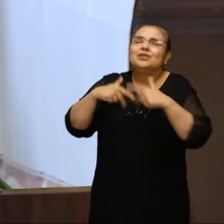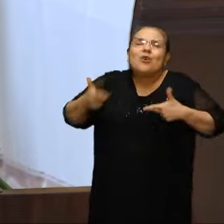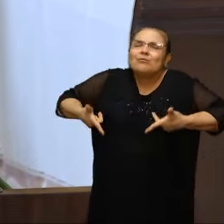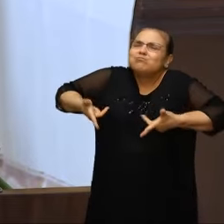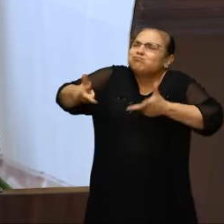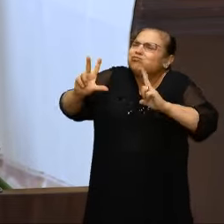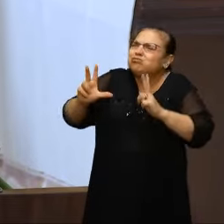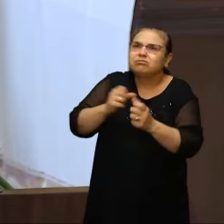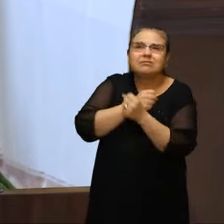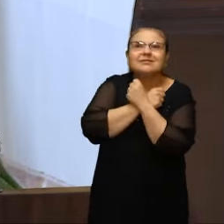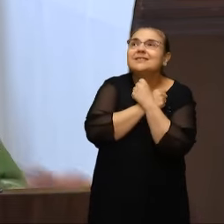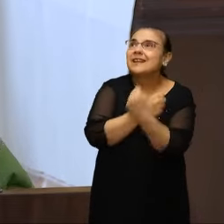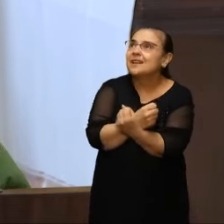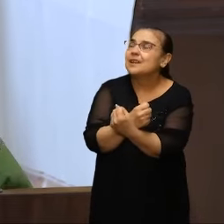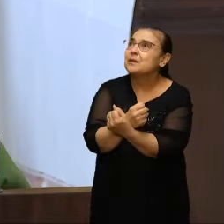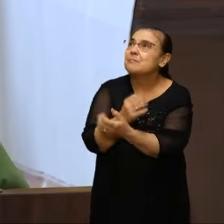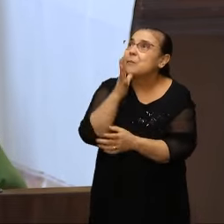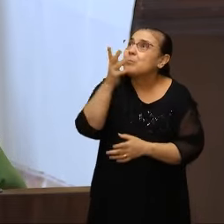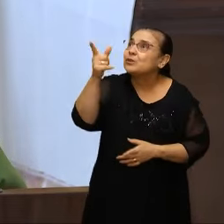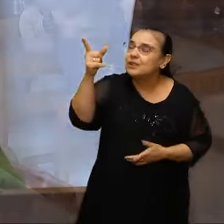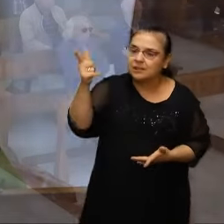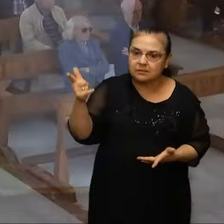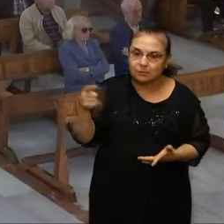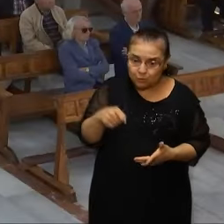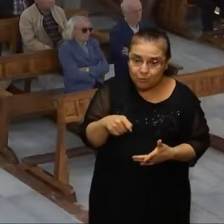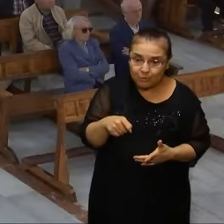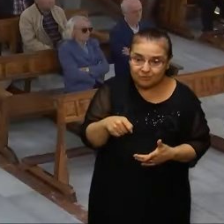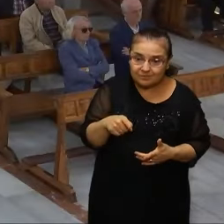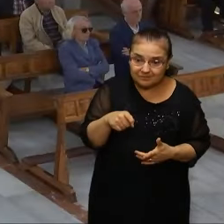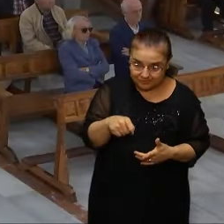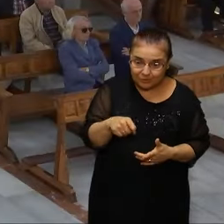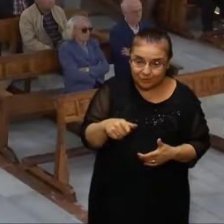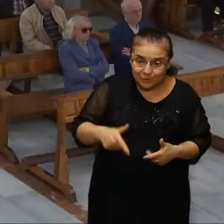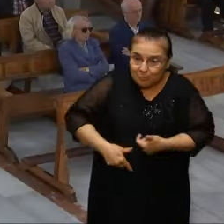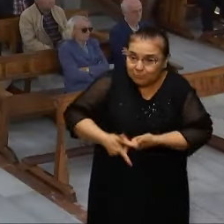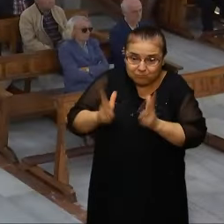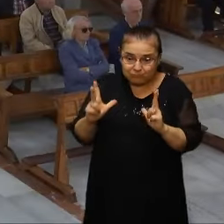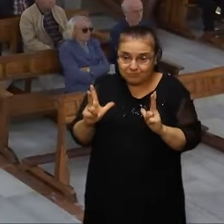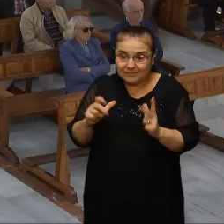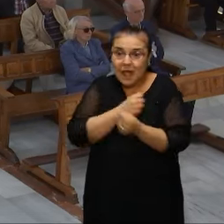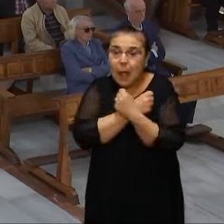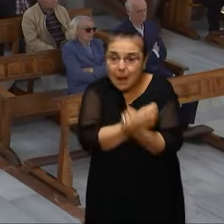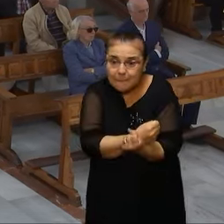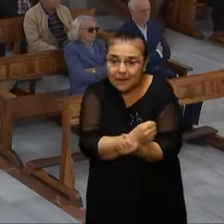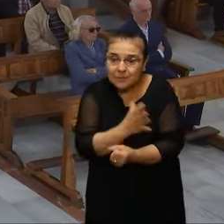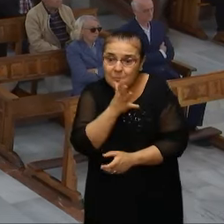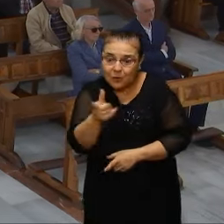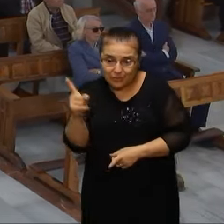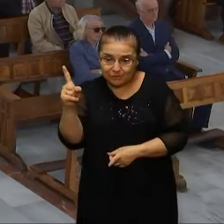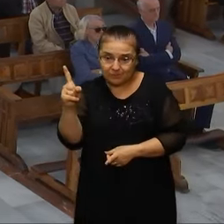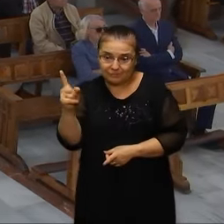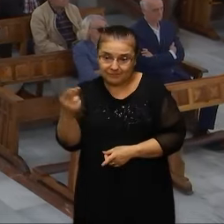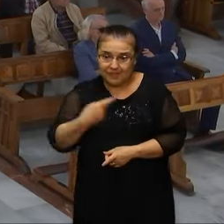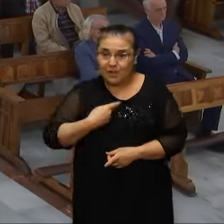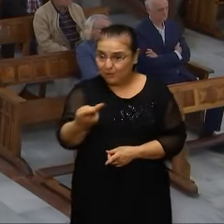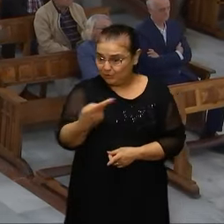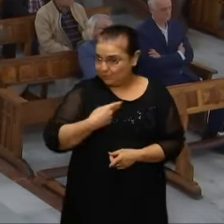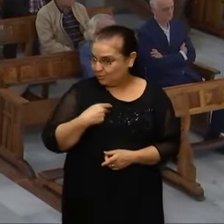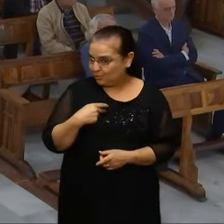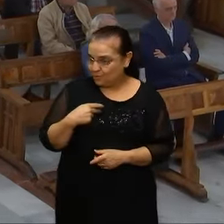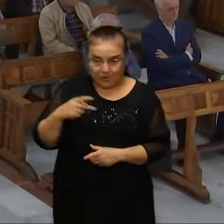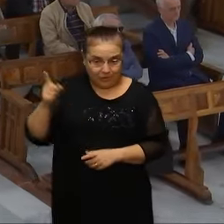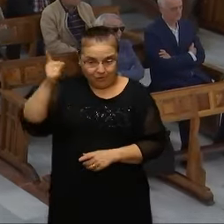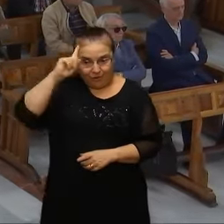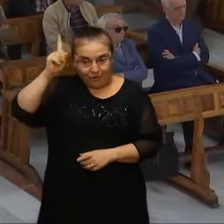¿Te dejas querer por Dios? ¿Te dejas amar por Dios? que muchas veces tú y yo no sabemos pedir lo que nos conviene,